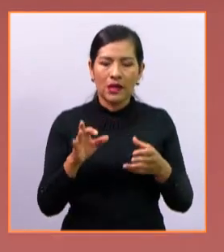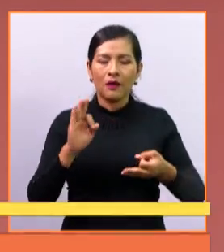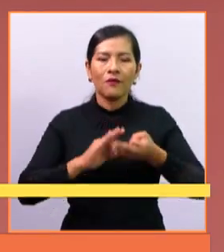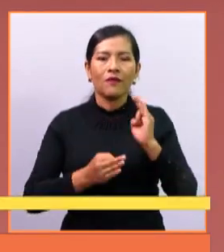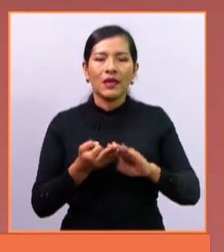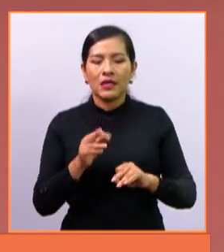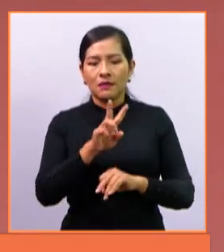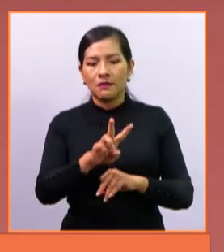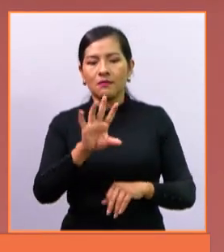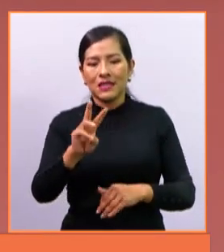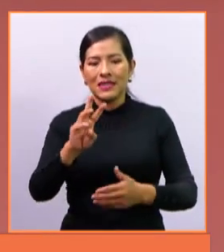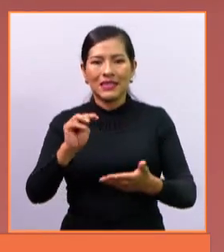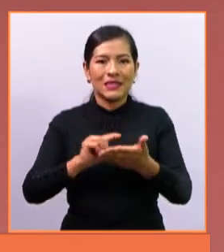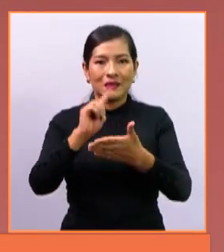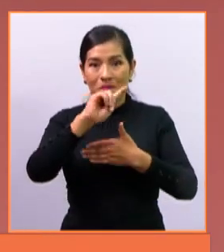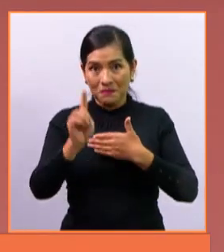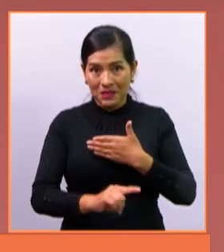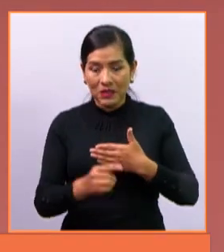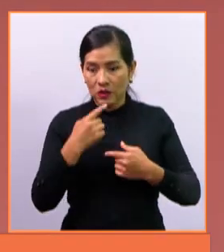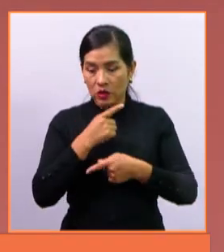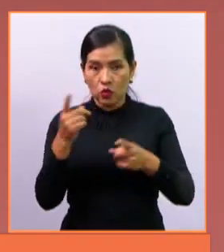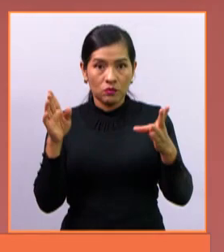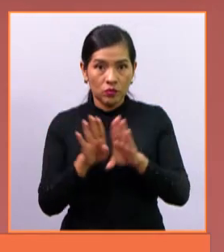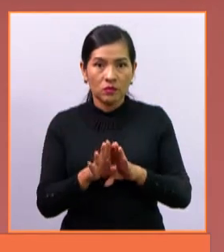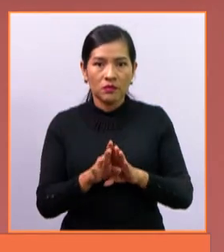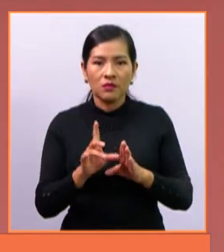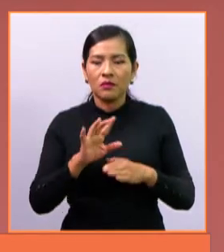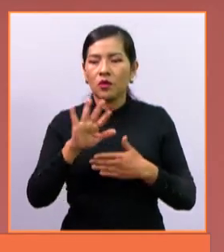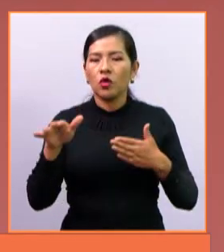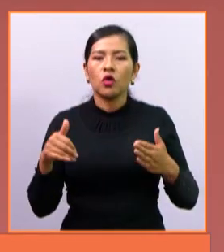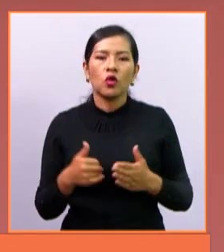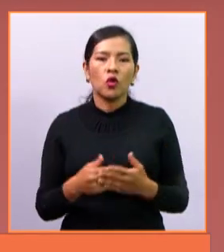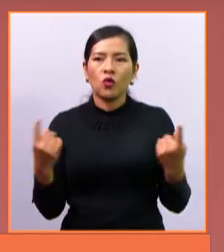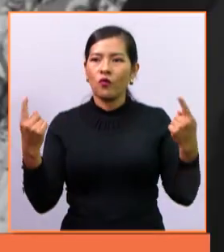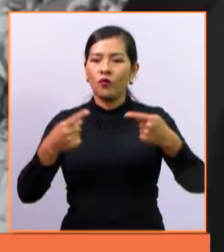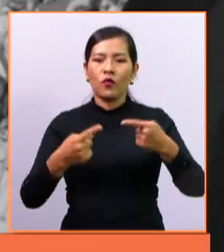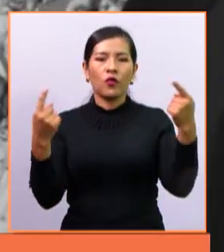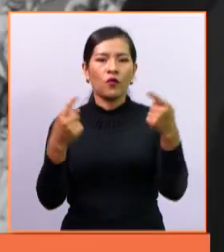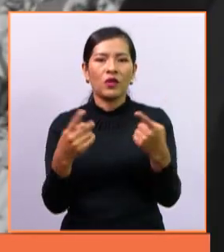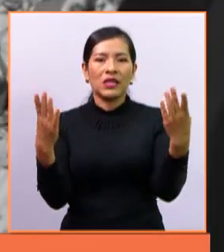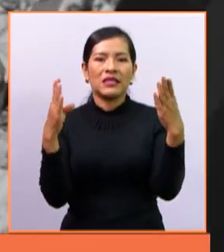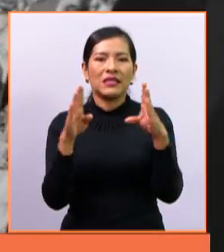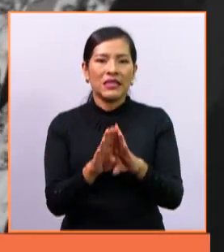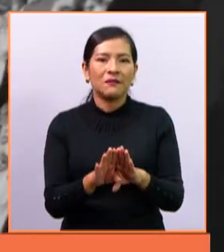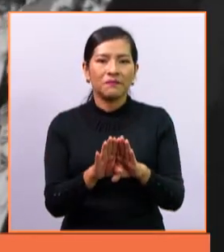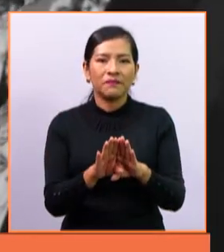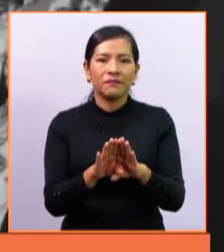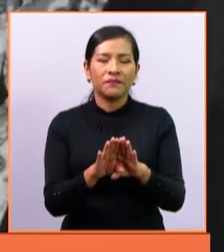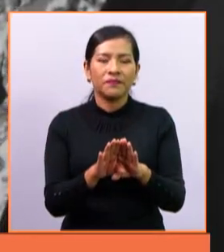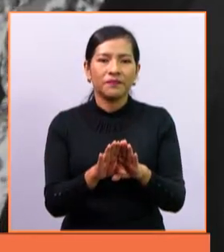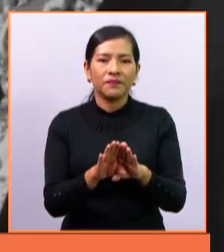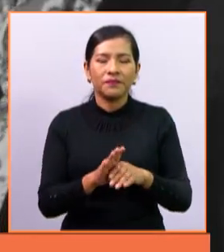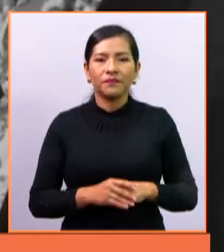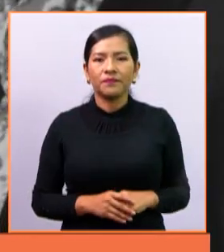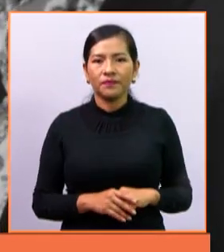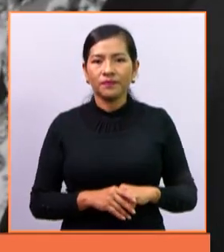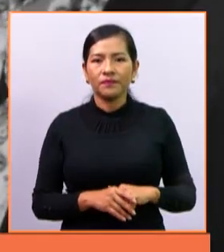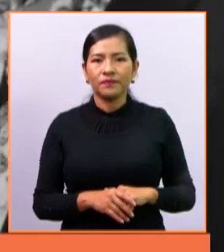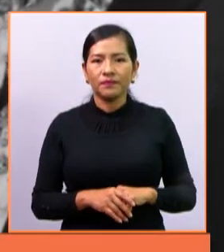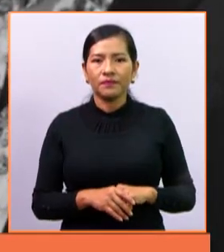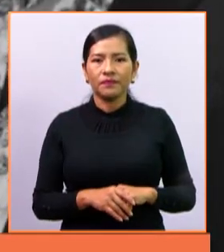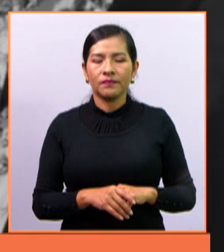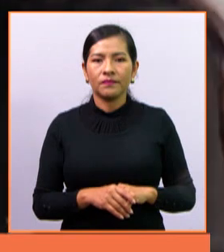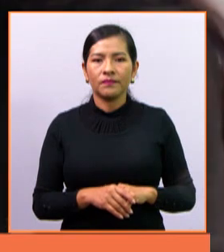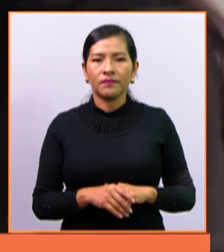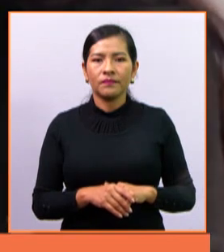era el 26 de marzo, y ¡pam!, se cerraron todos los cines acá. Me escupiría, es muy